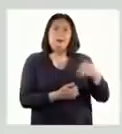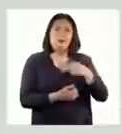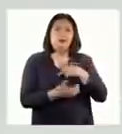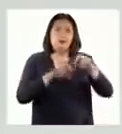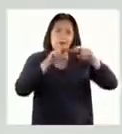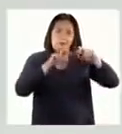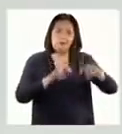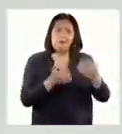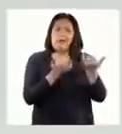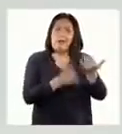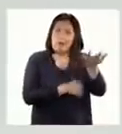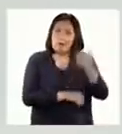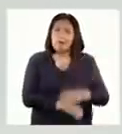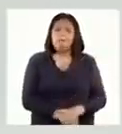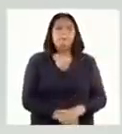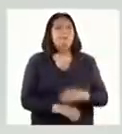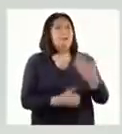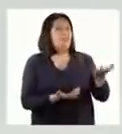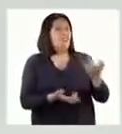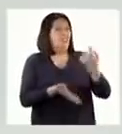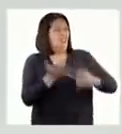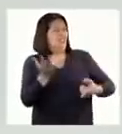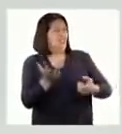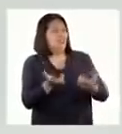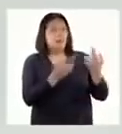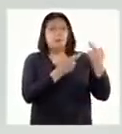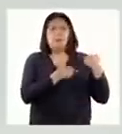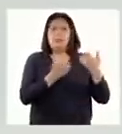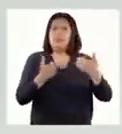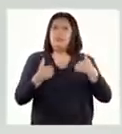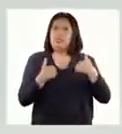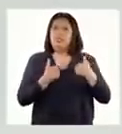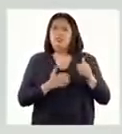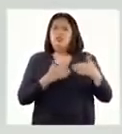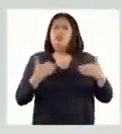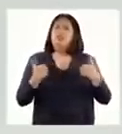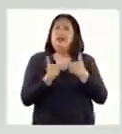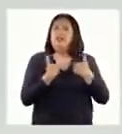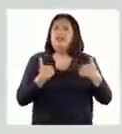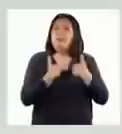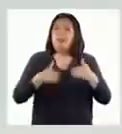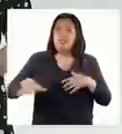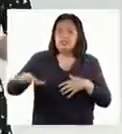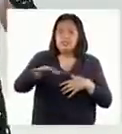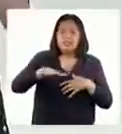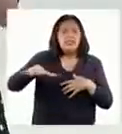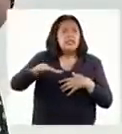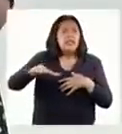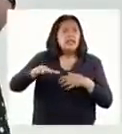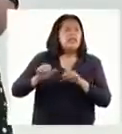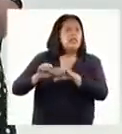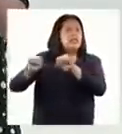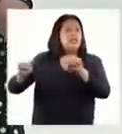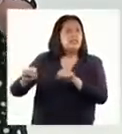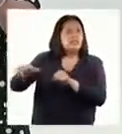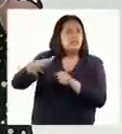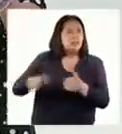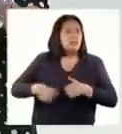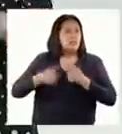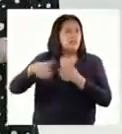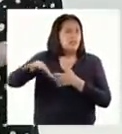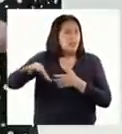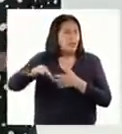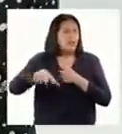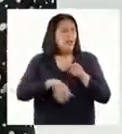a investigar ahora, el rol que cumplen los animales en los ecosistemas. Profe, usted ha mencionado